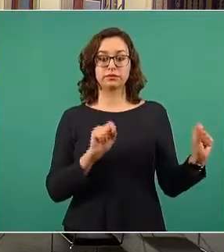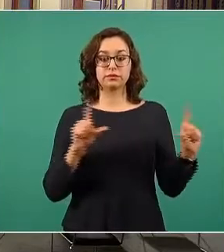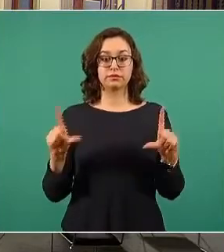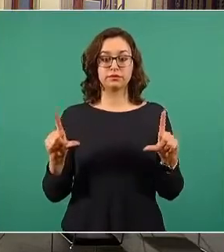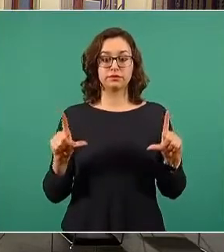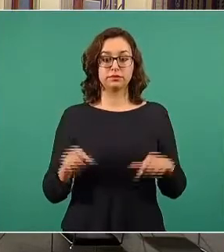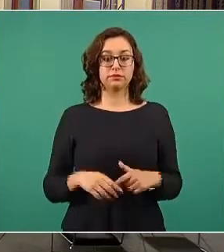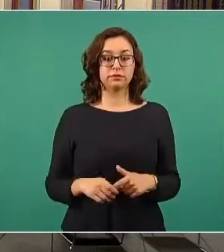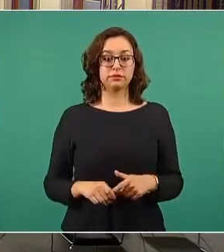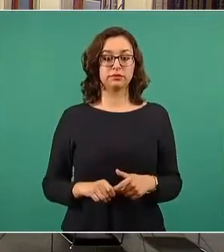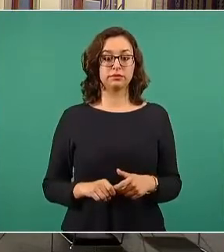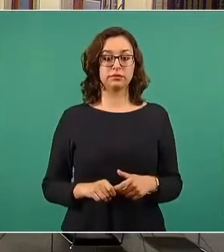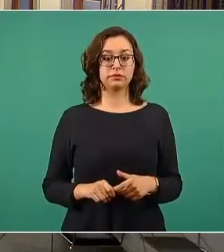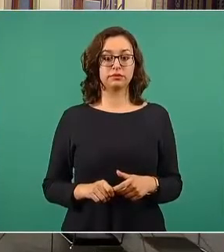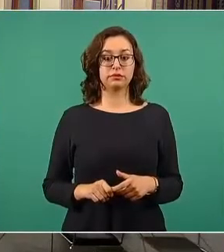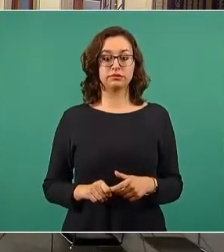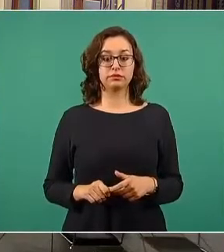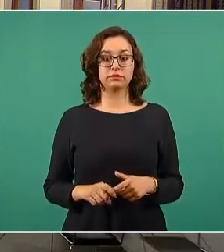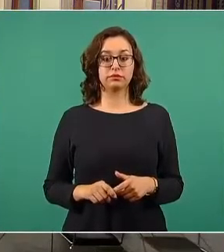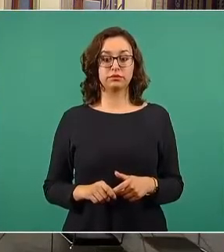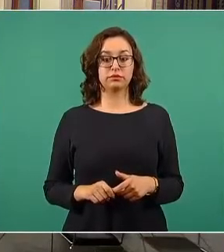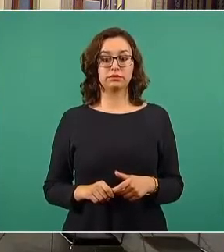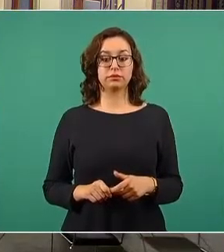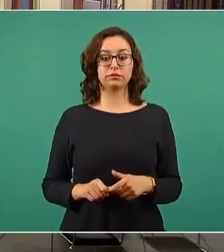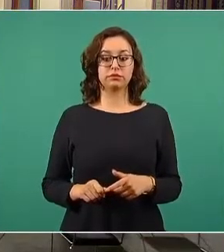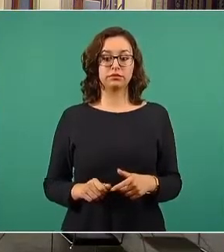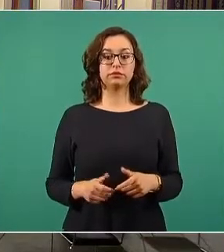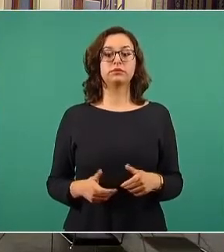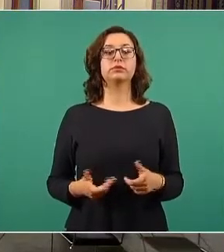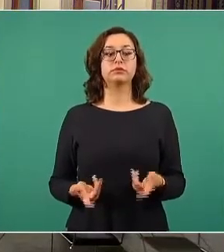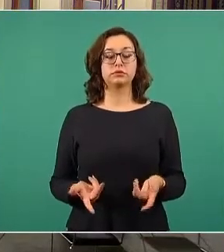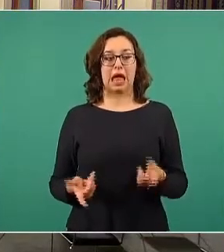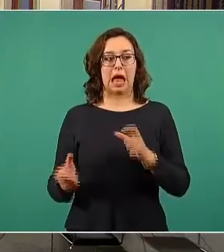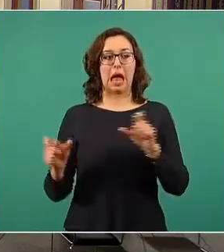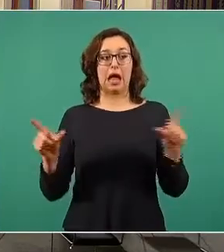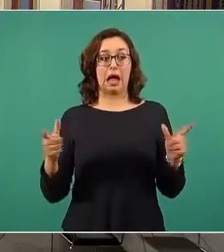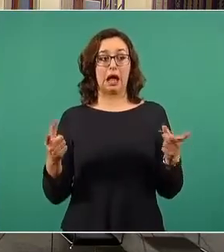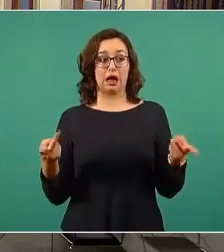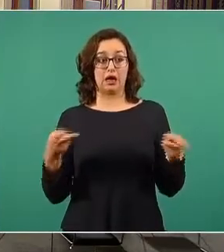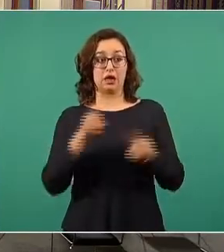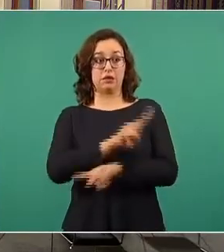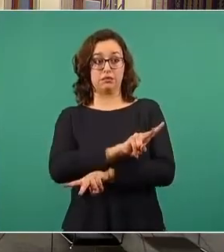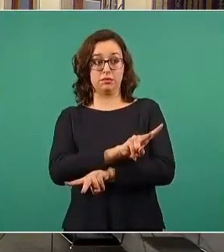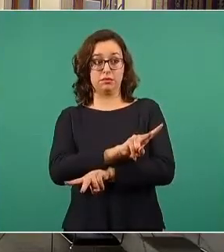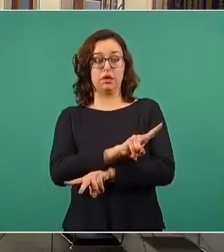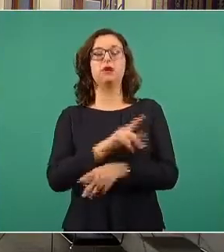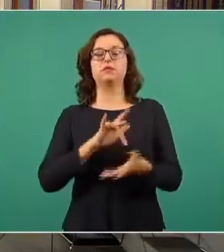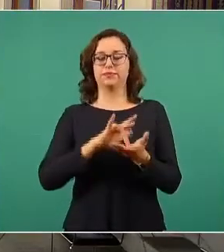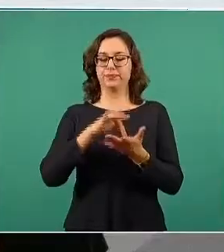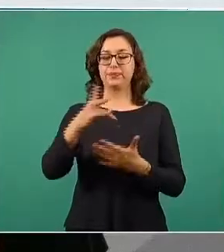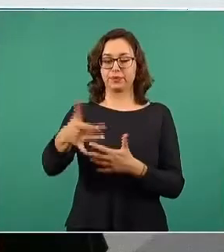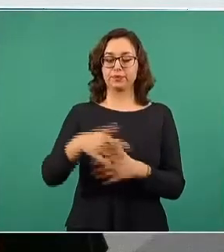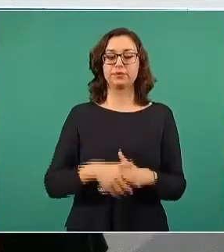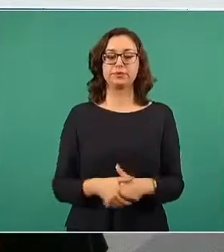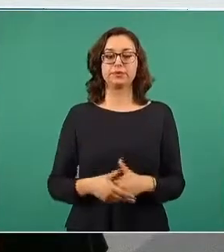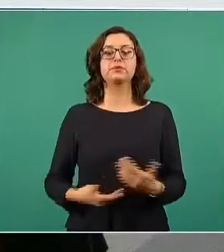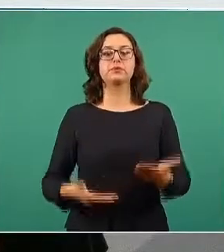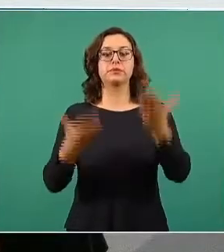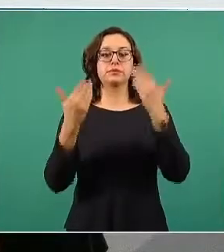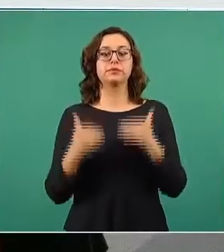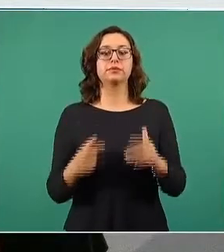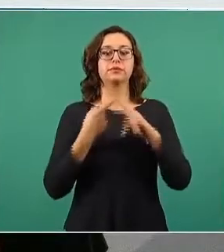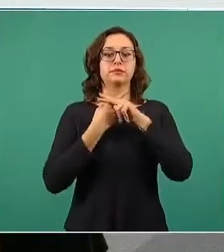Ya no. Ahí está al final de este. Muchas gracias. Gracias, doctor López-Gatell. Vamos a